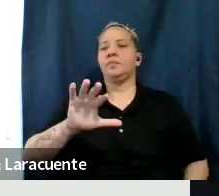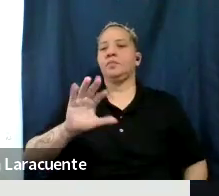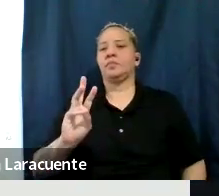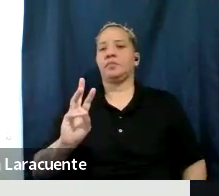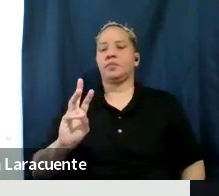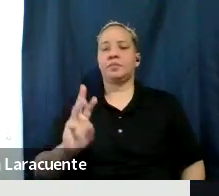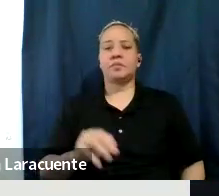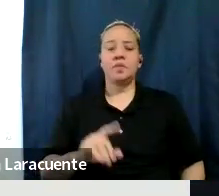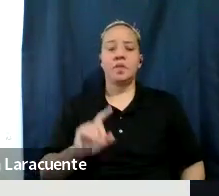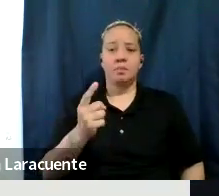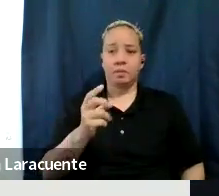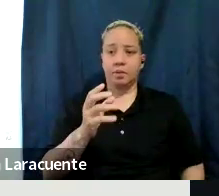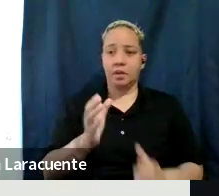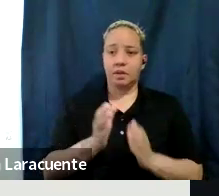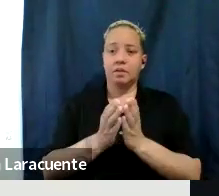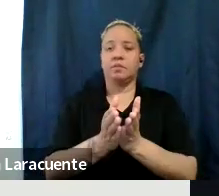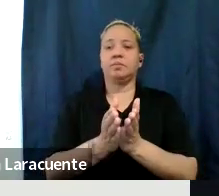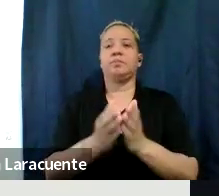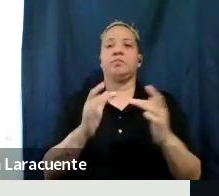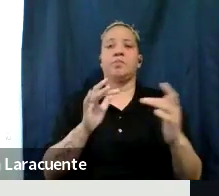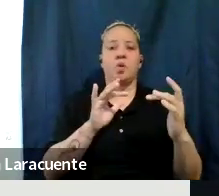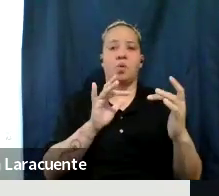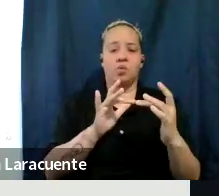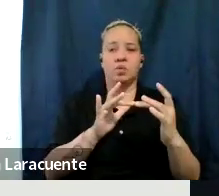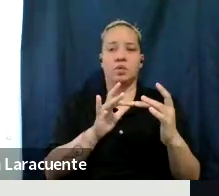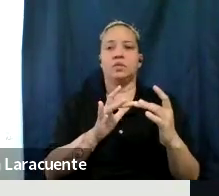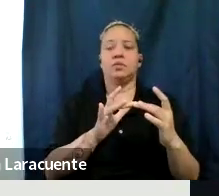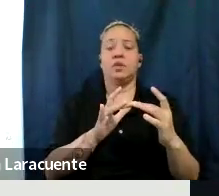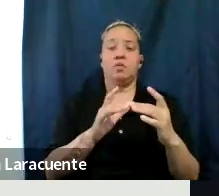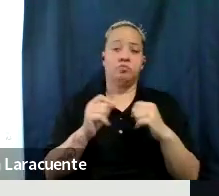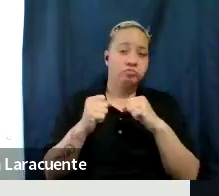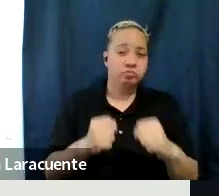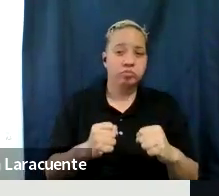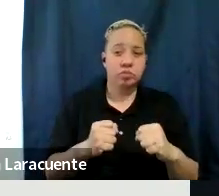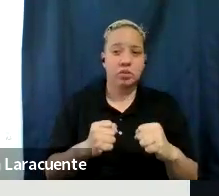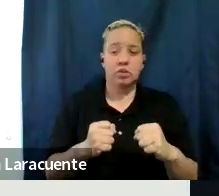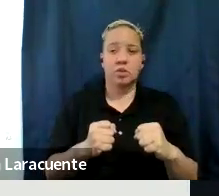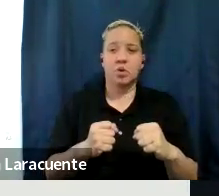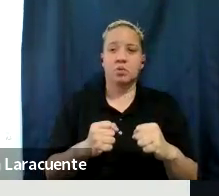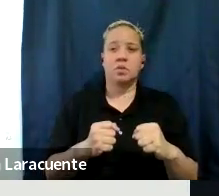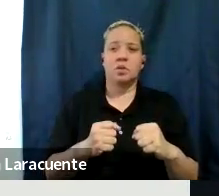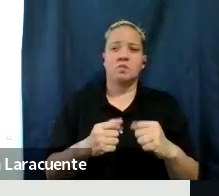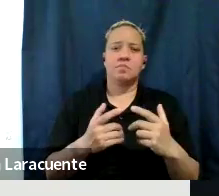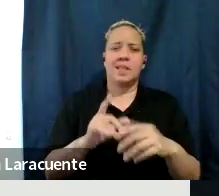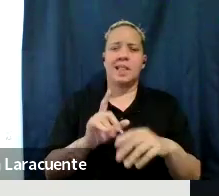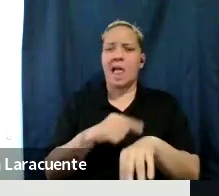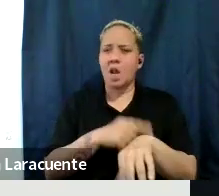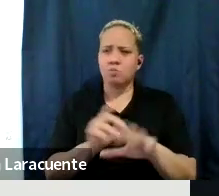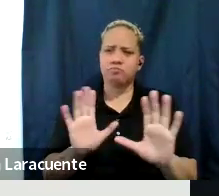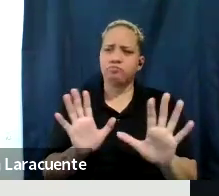ser una primera toma de contacto, un viaje intenso, no muy prolongado, ya